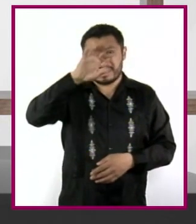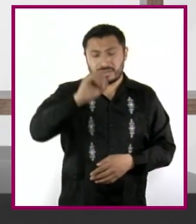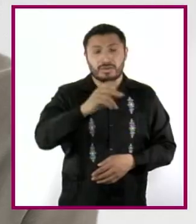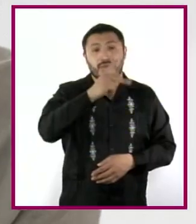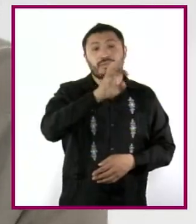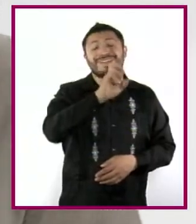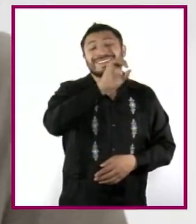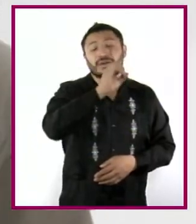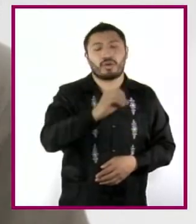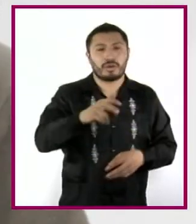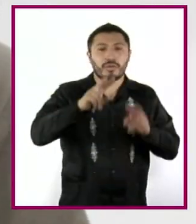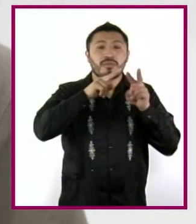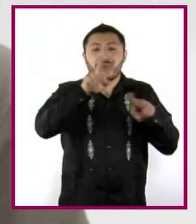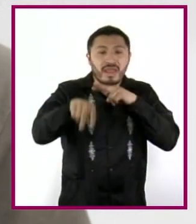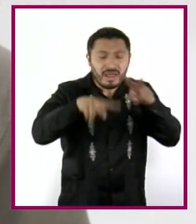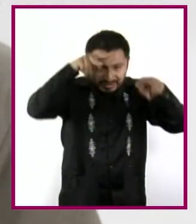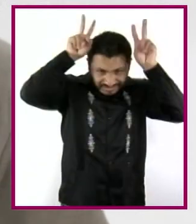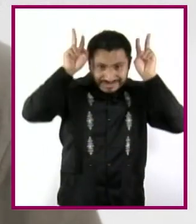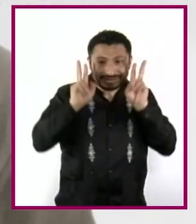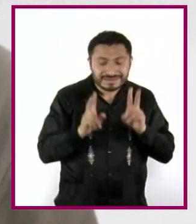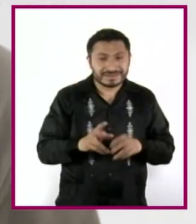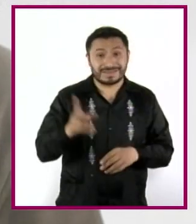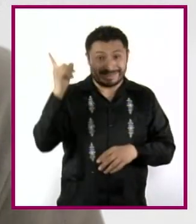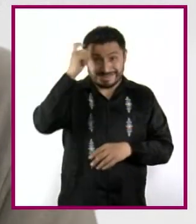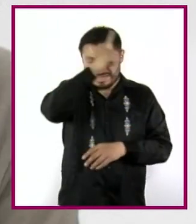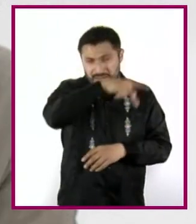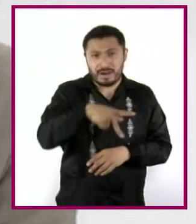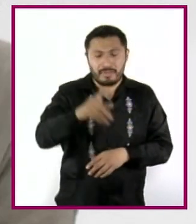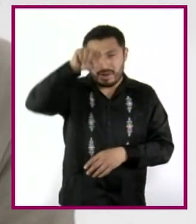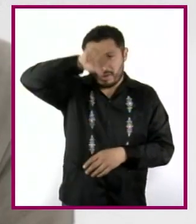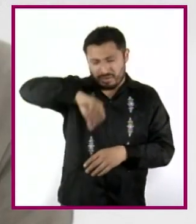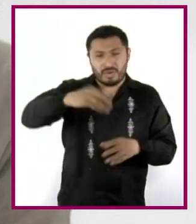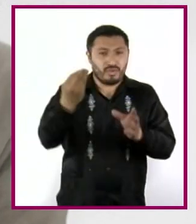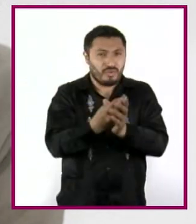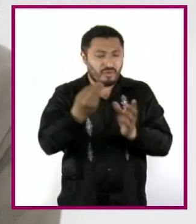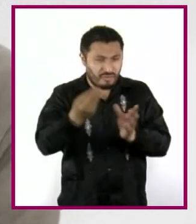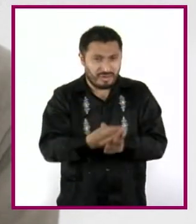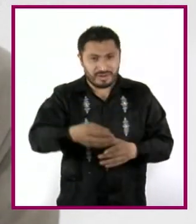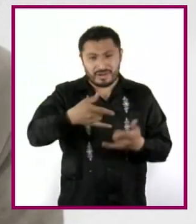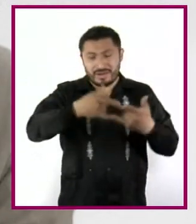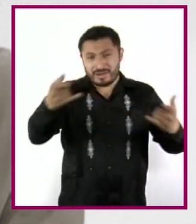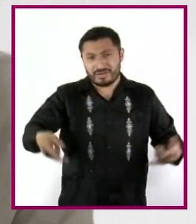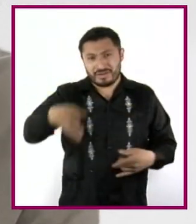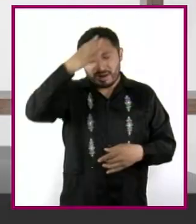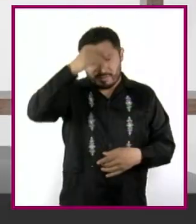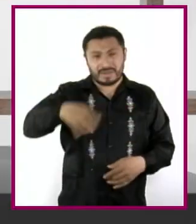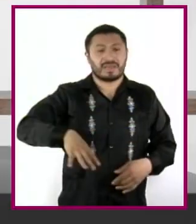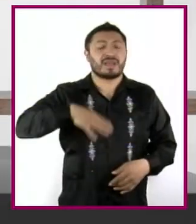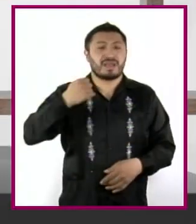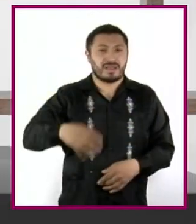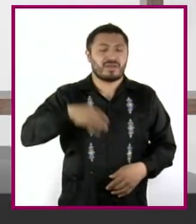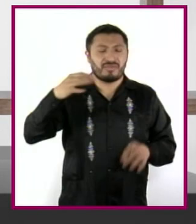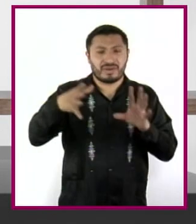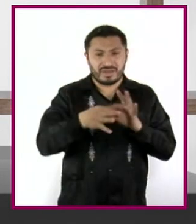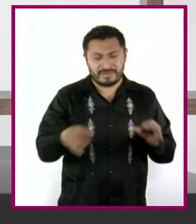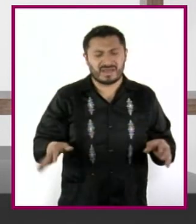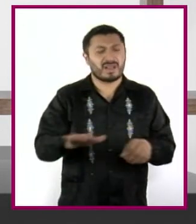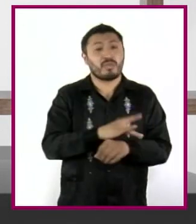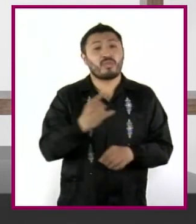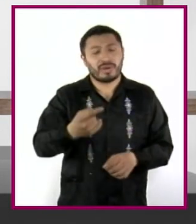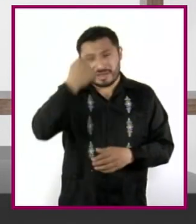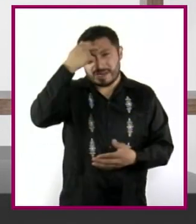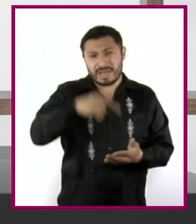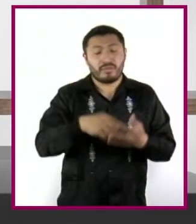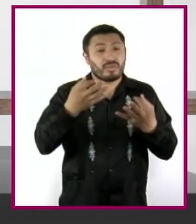medusa? Ha sido muy complejo, pero en este programa de Conciencia Histórica lo hemos intentado por una razón. Creemos que parte esencial